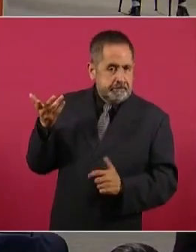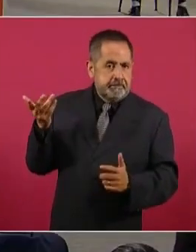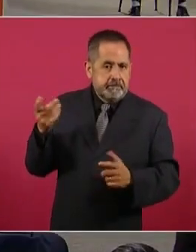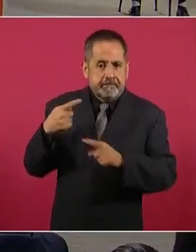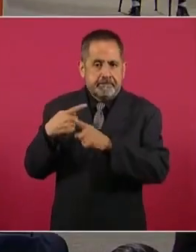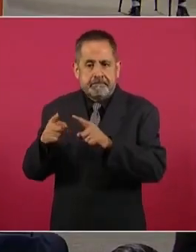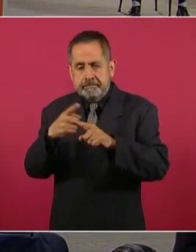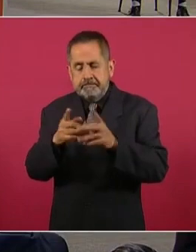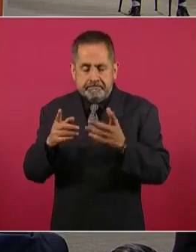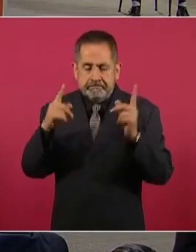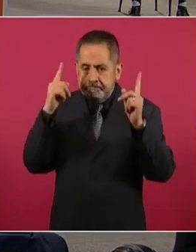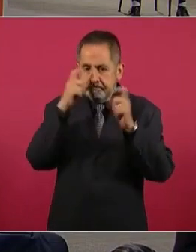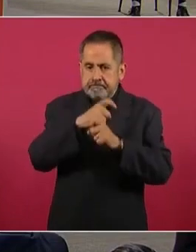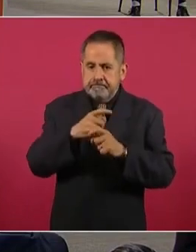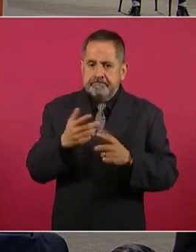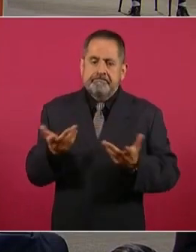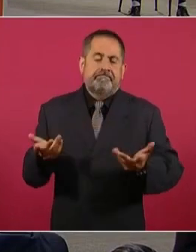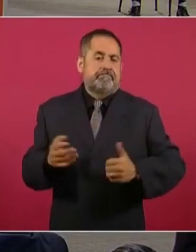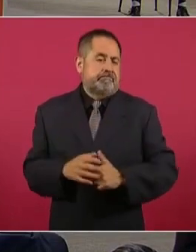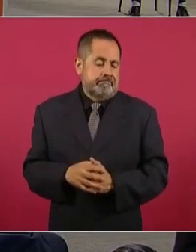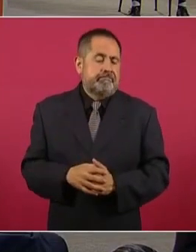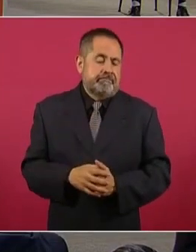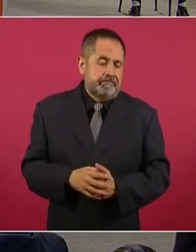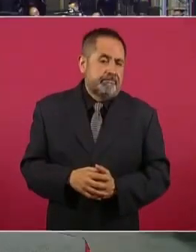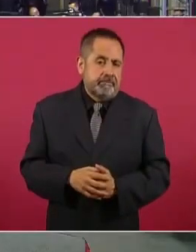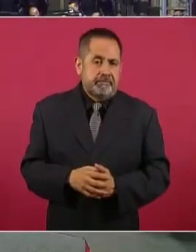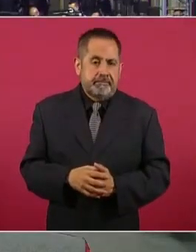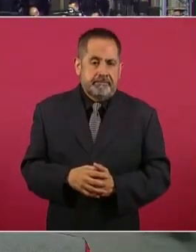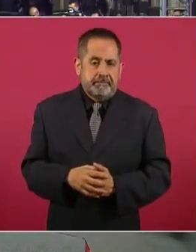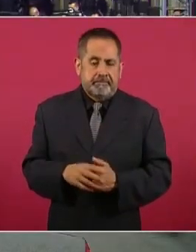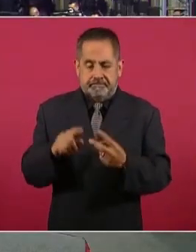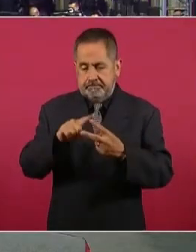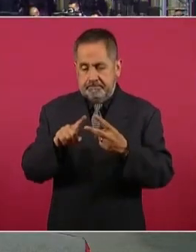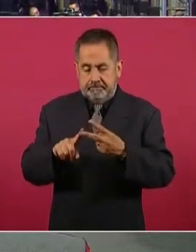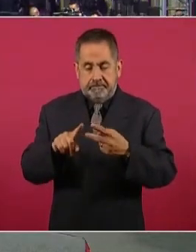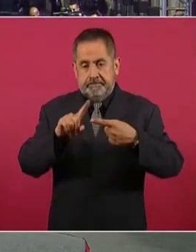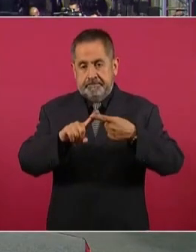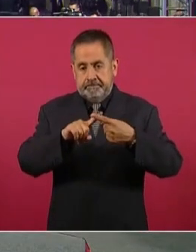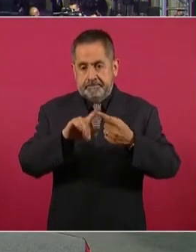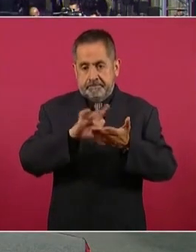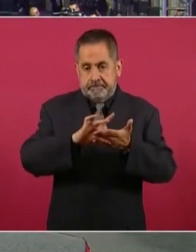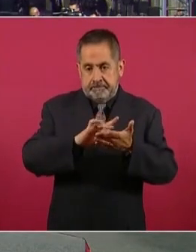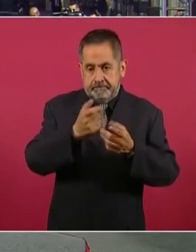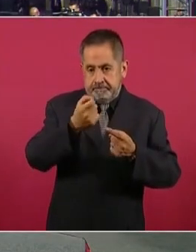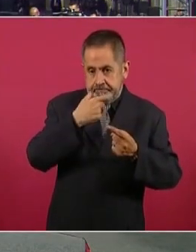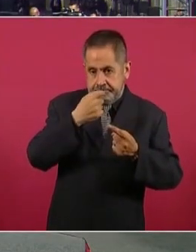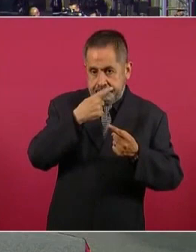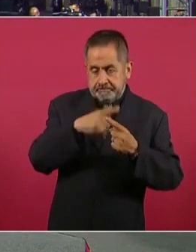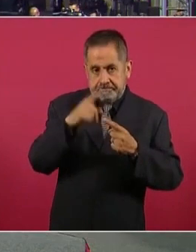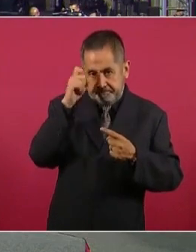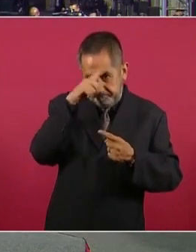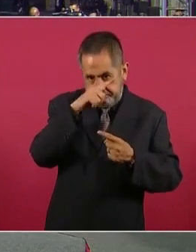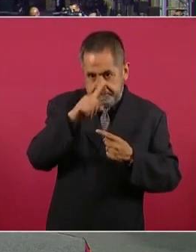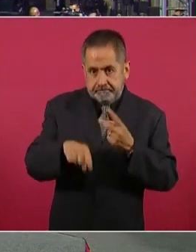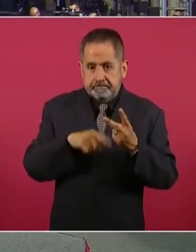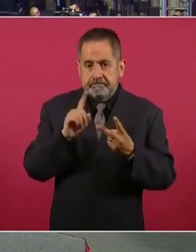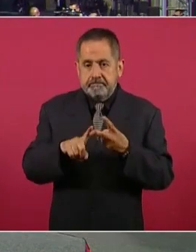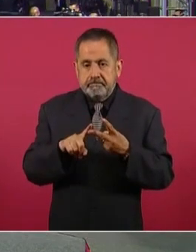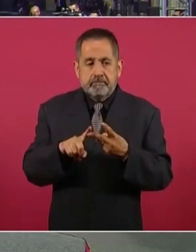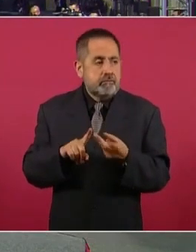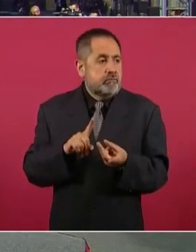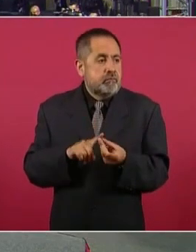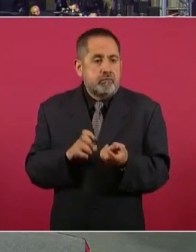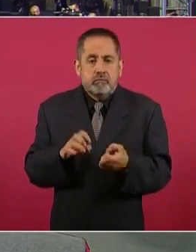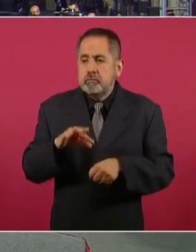las dificultades. Repito, dos, lo de medicamentos y lo de médicos